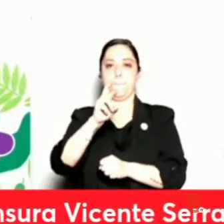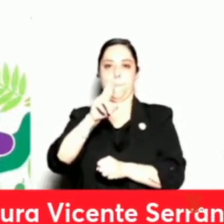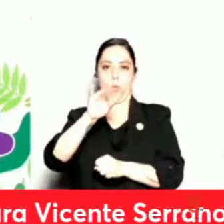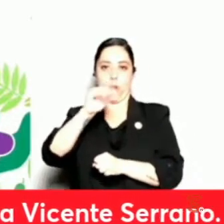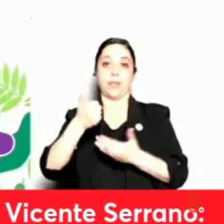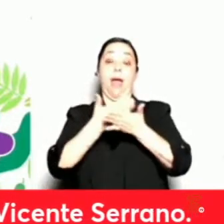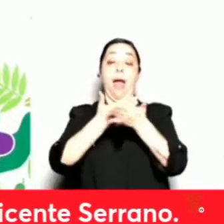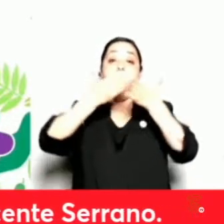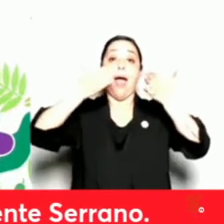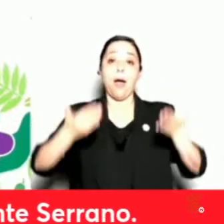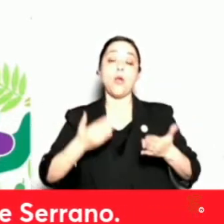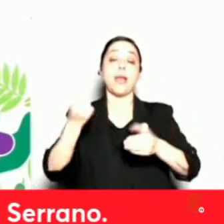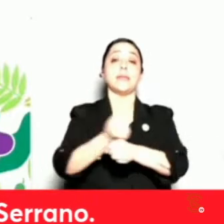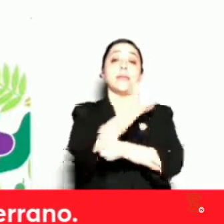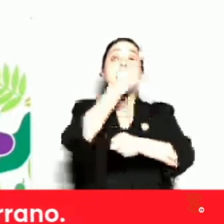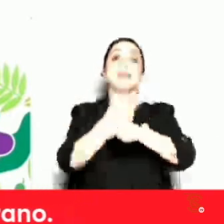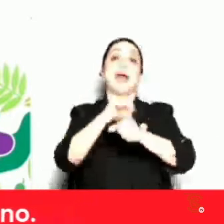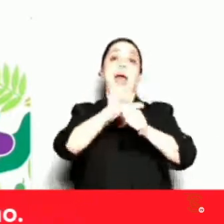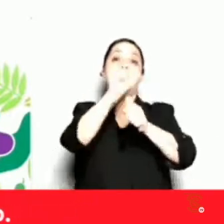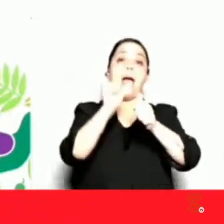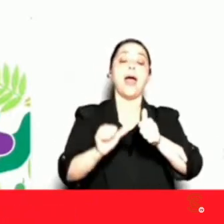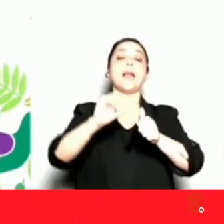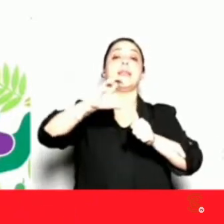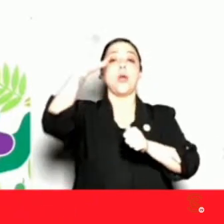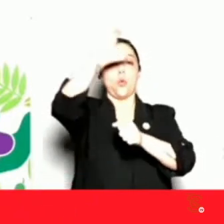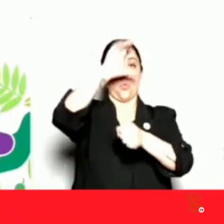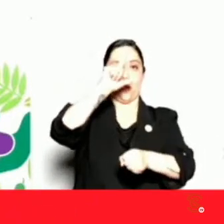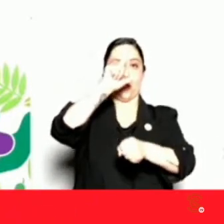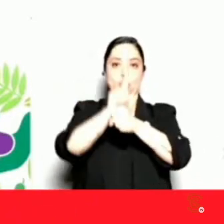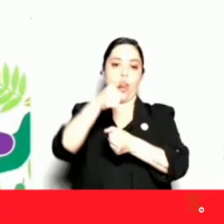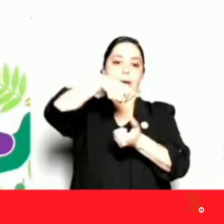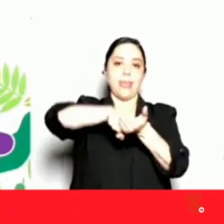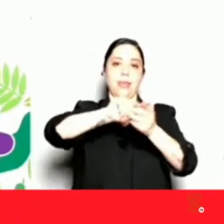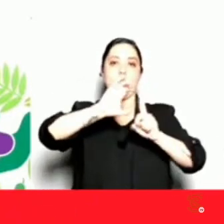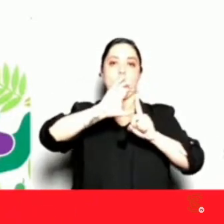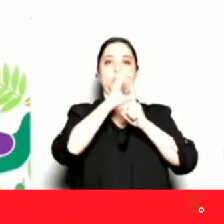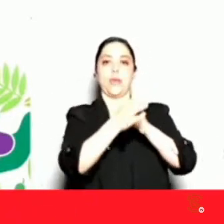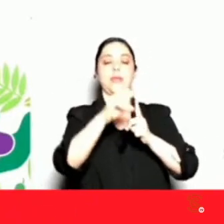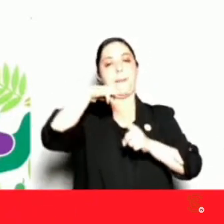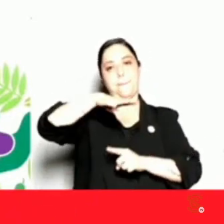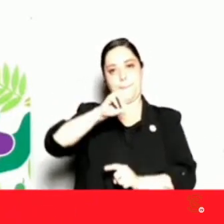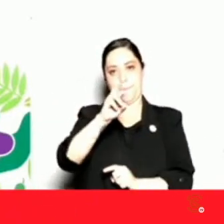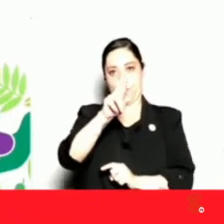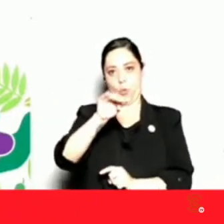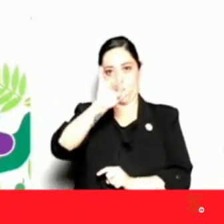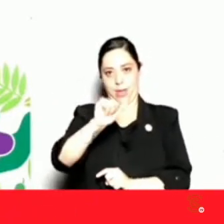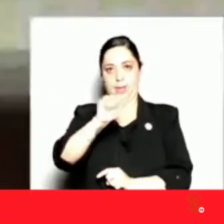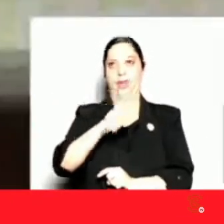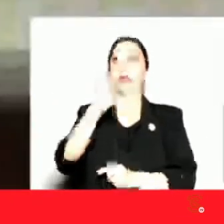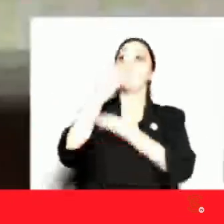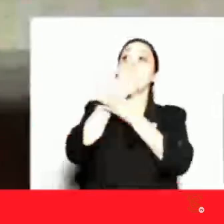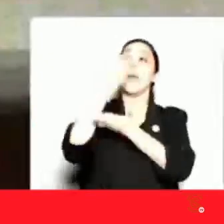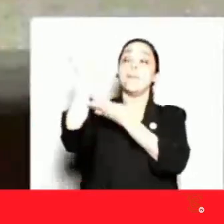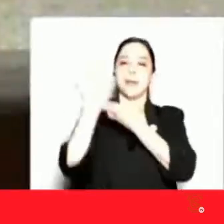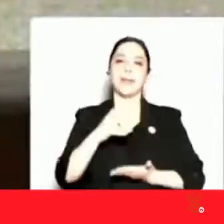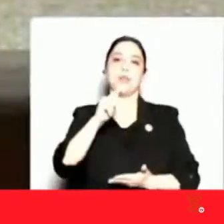secretario de Arte y Cultura del Comité Ejecutivo Nacional de Morena. Bienvenido, Tomás Pliego.